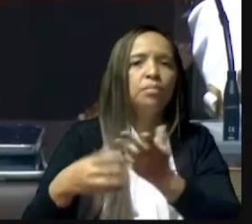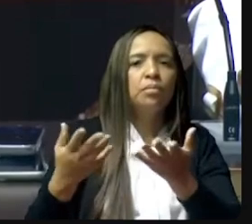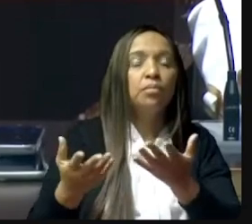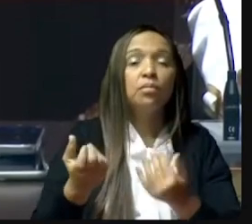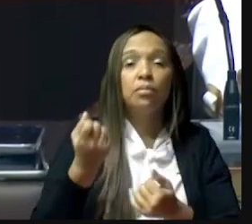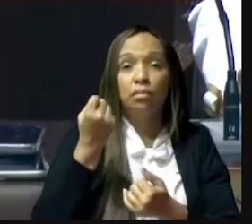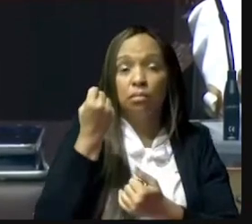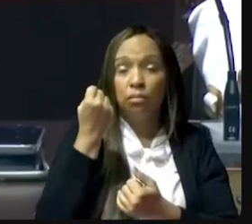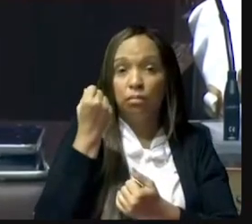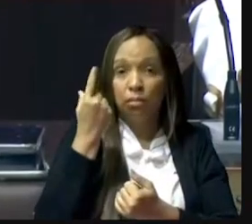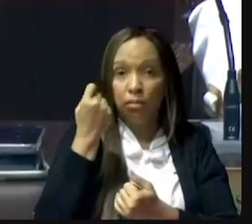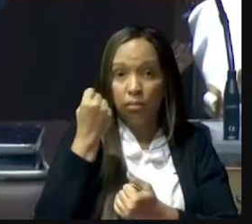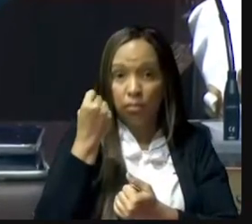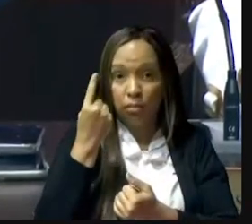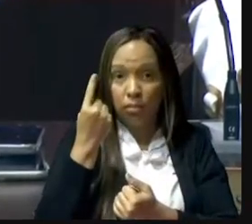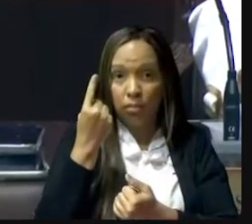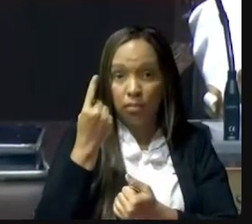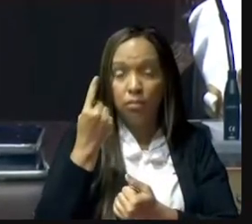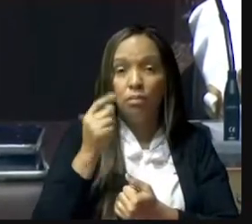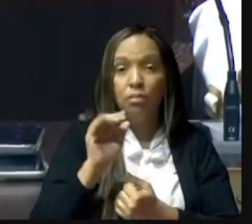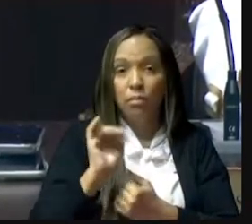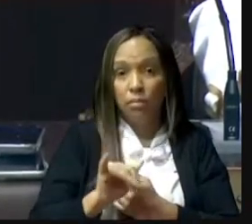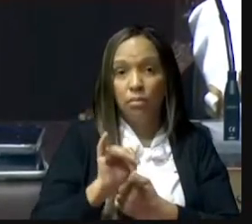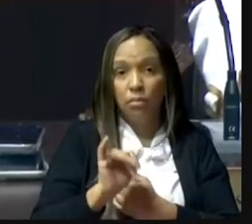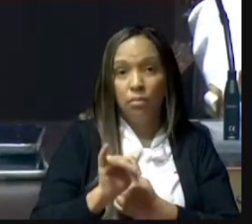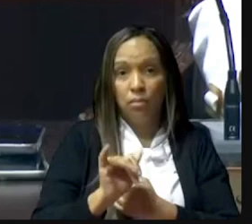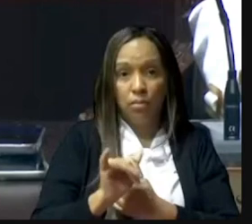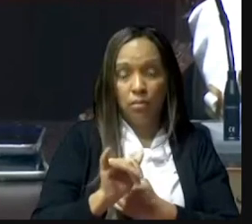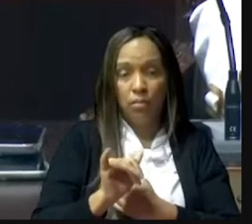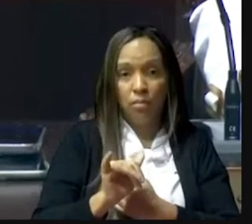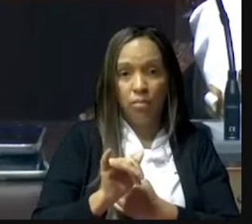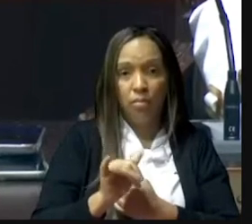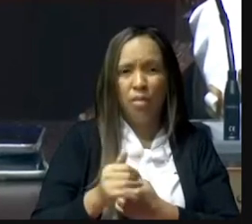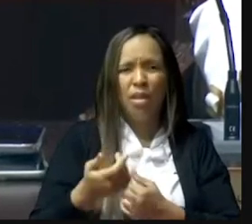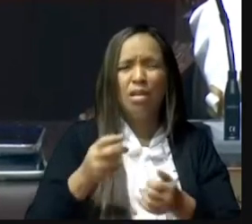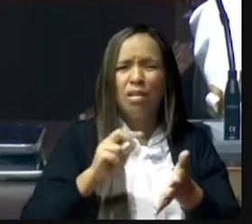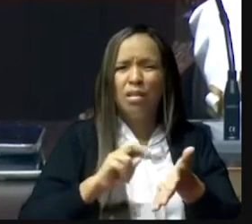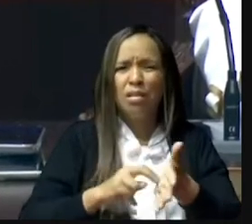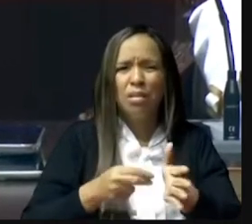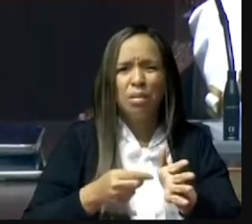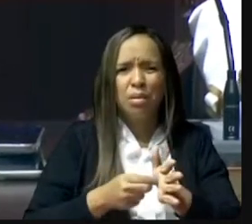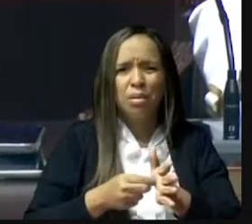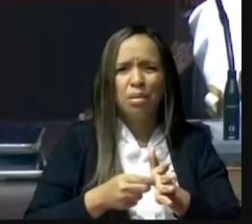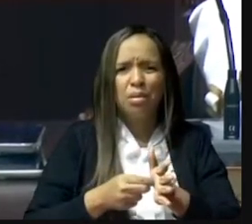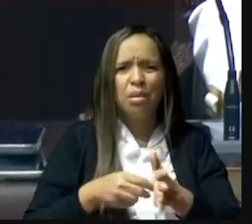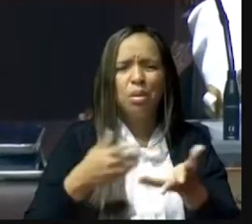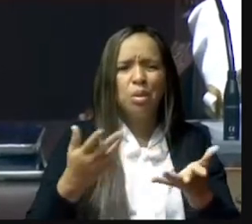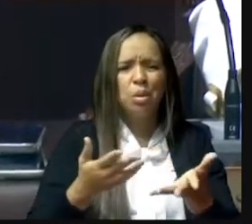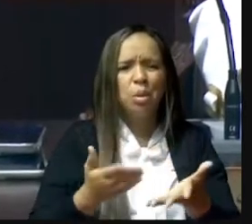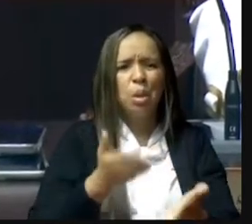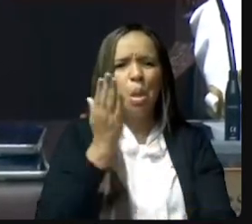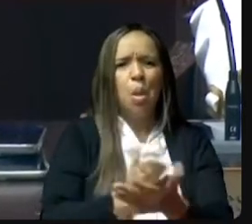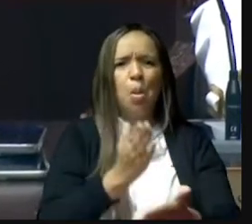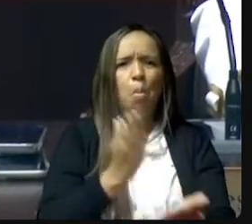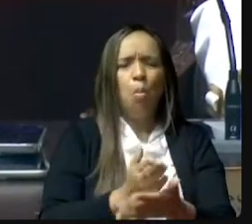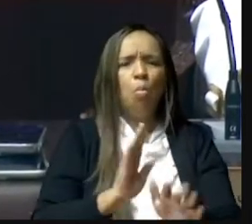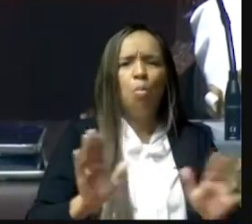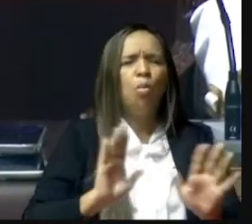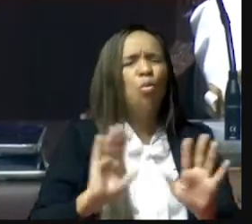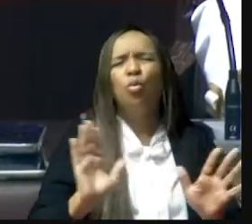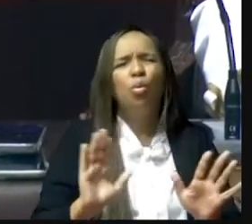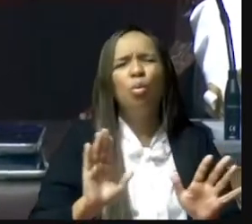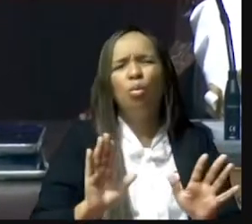tampoco somos estrictos porque como dice Gustavo la democracia hay que legitimar la y a veces hay que